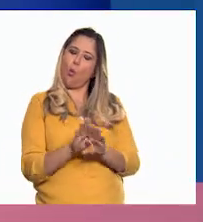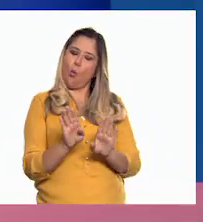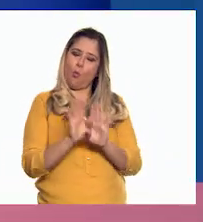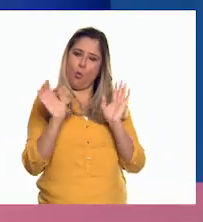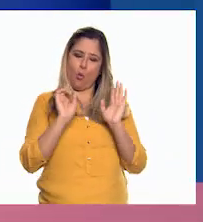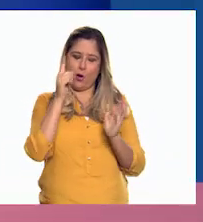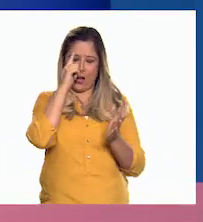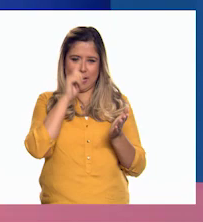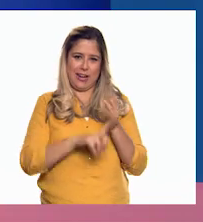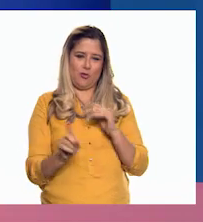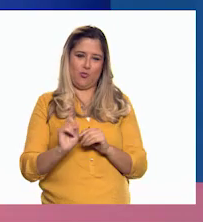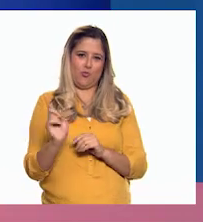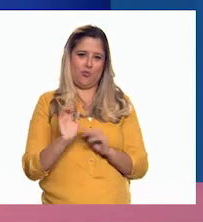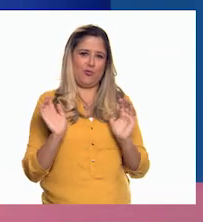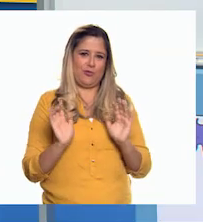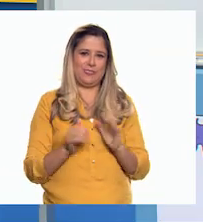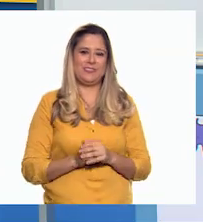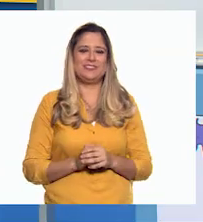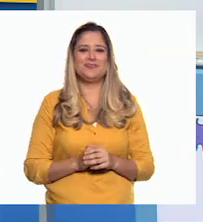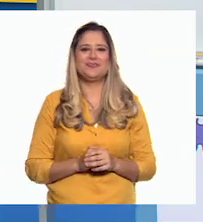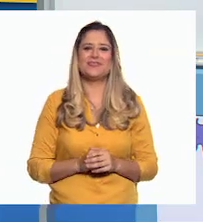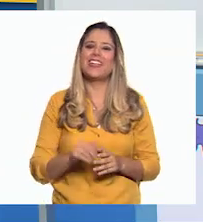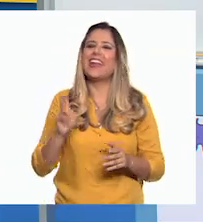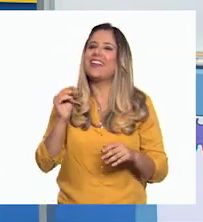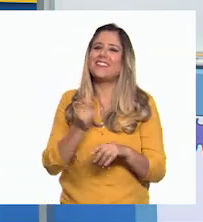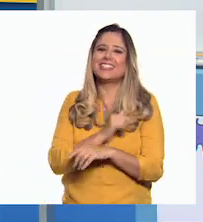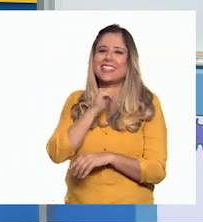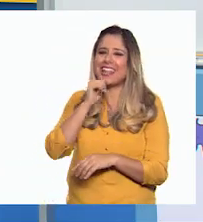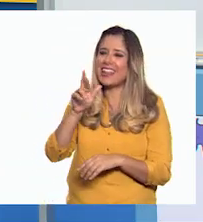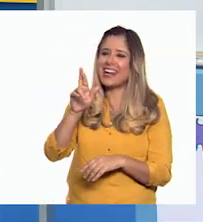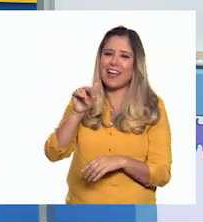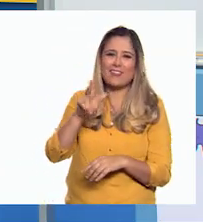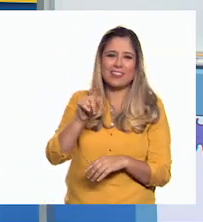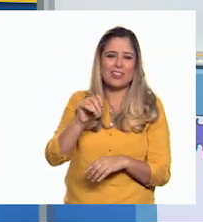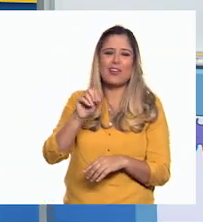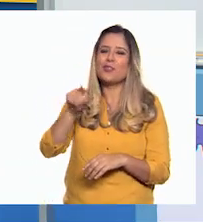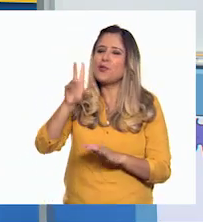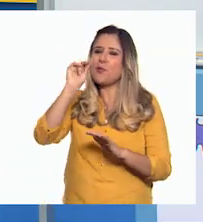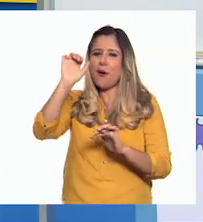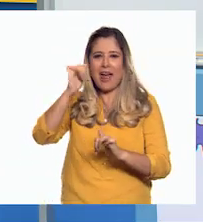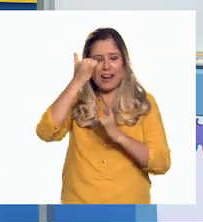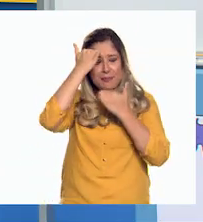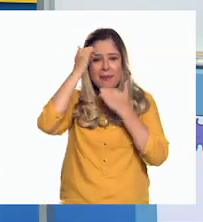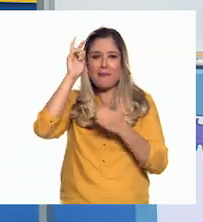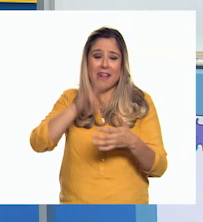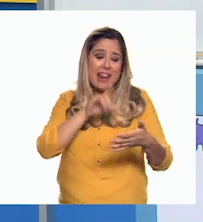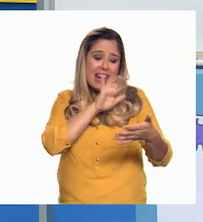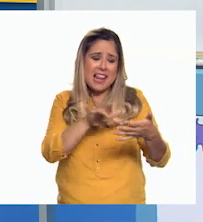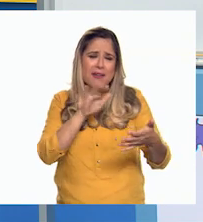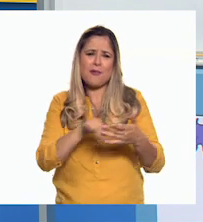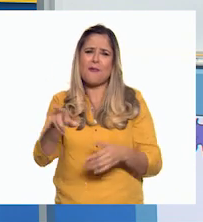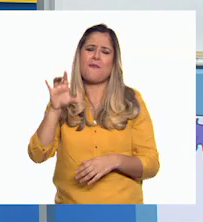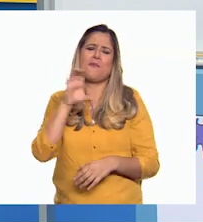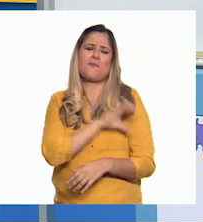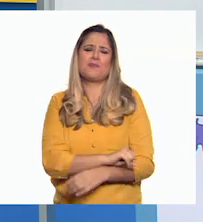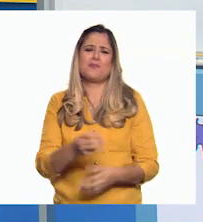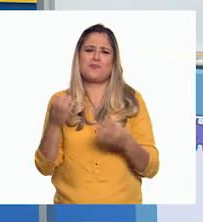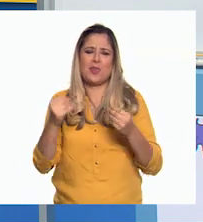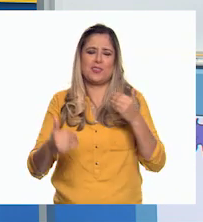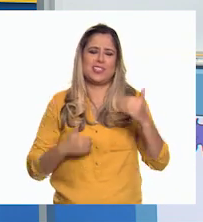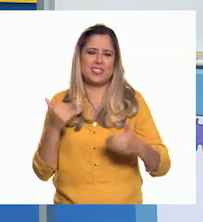cree? No pasa nada, Raulito. Y no te vas a arrepentir, Raulito. Verás que vas a disfrutar mucho esta